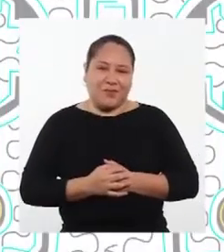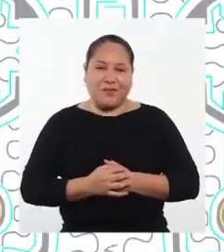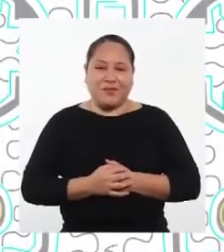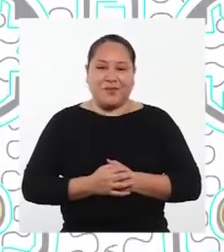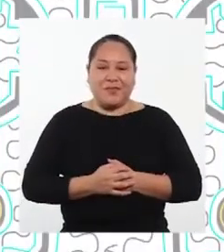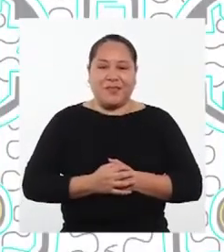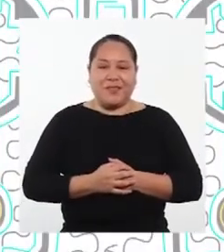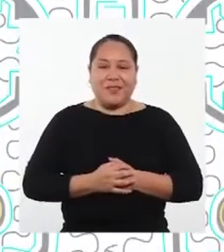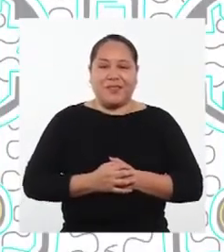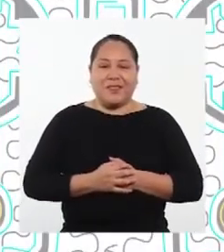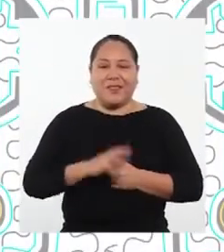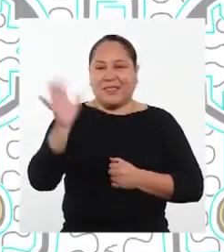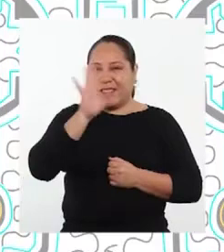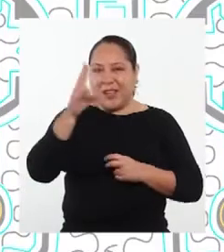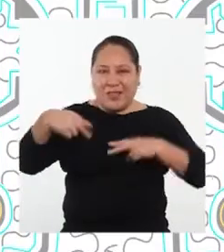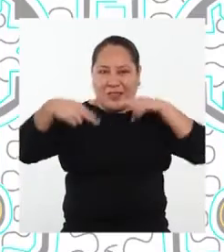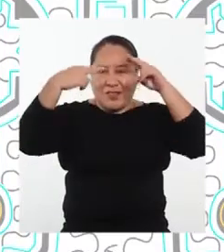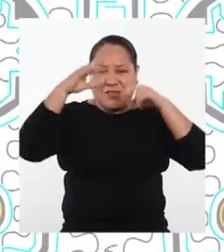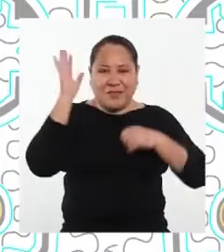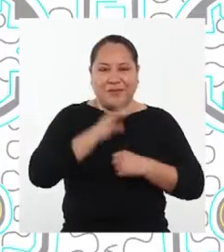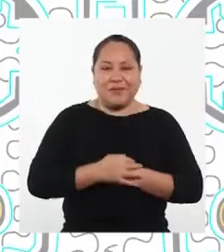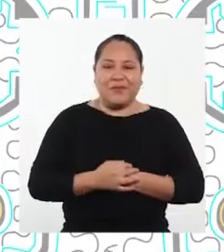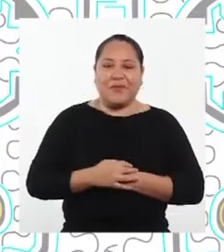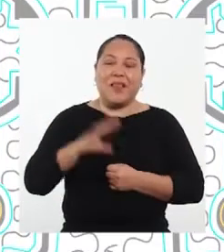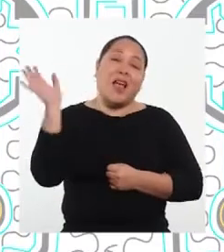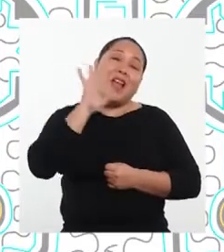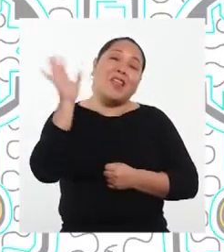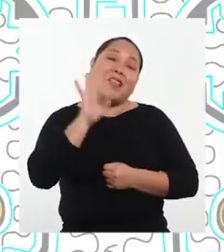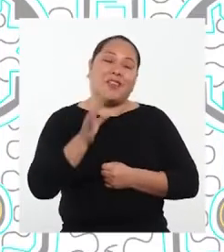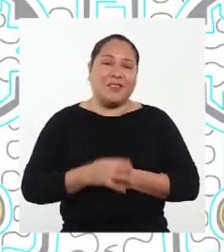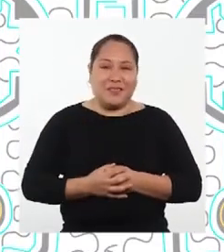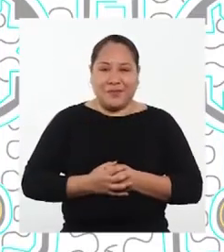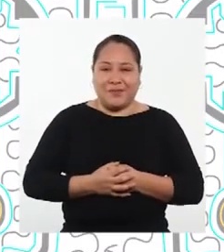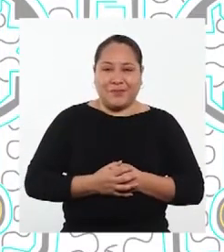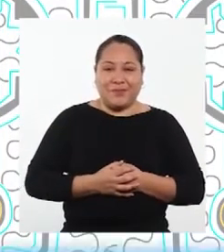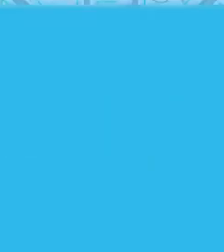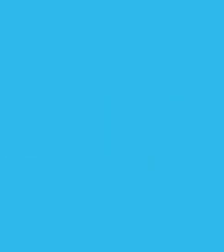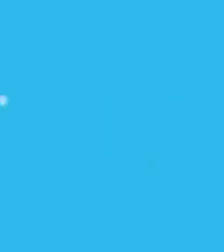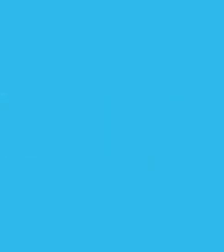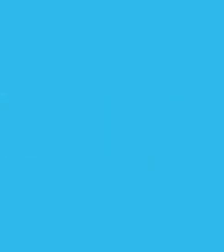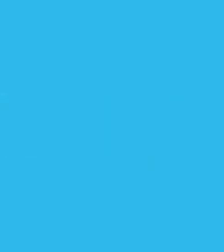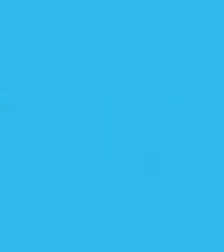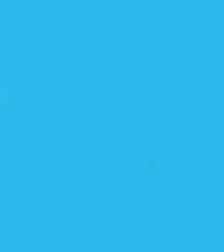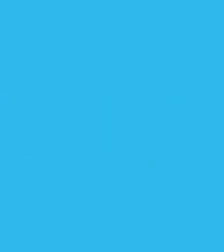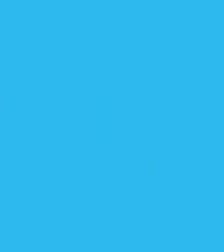¡Jatájana! ¡Jaquí sin cama! ¡Adiós a todos!